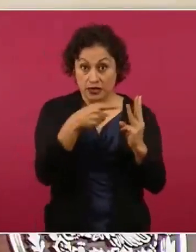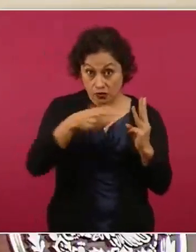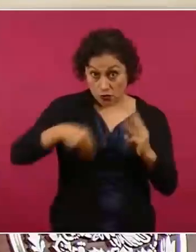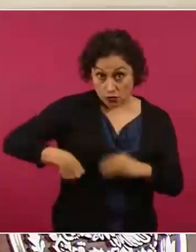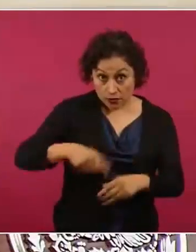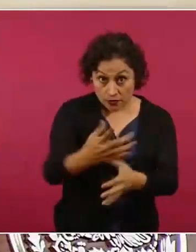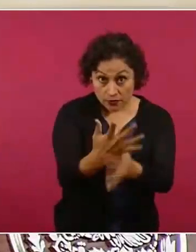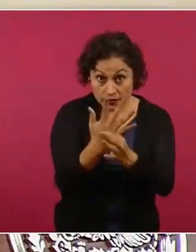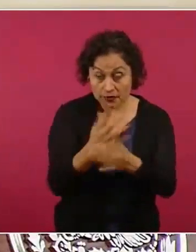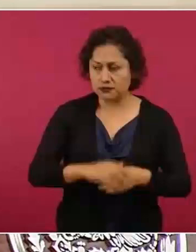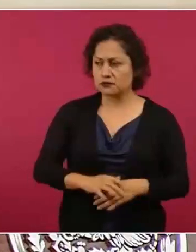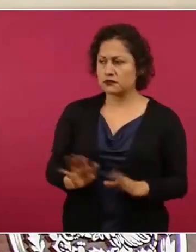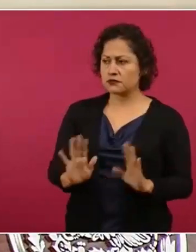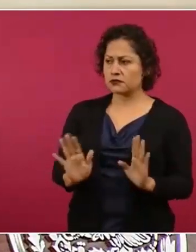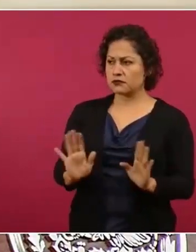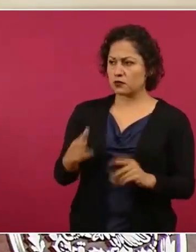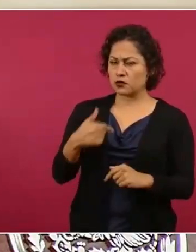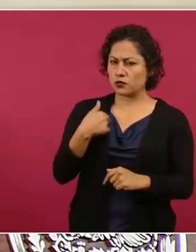No, yo no estoy diciendo eso.